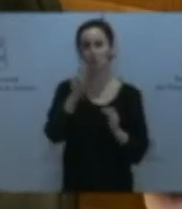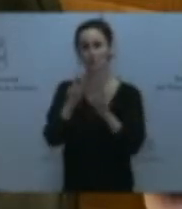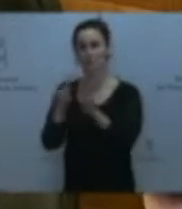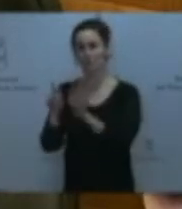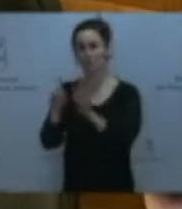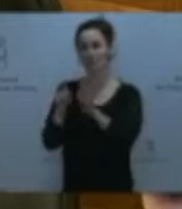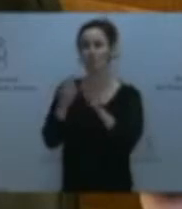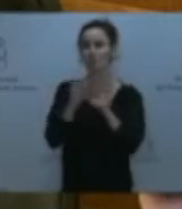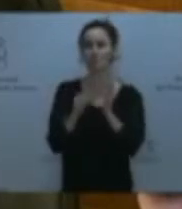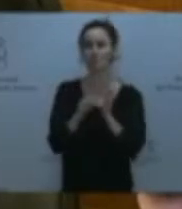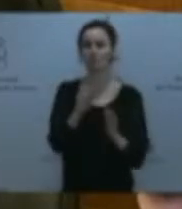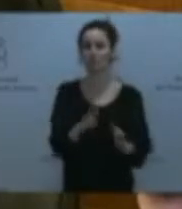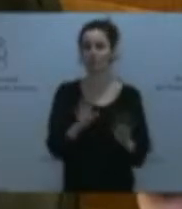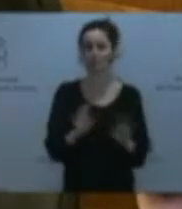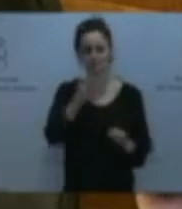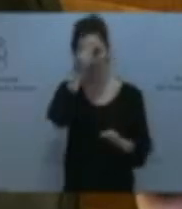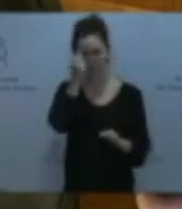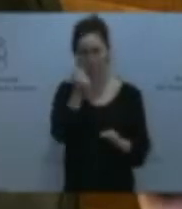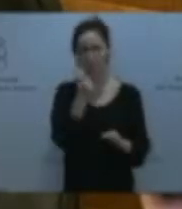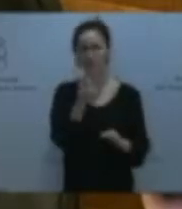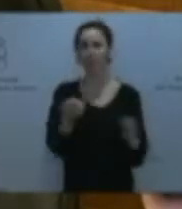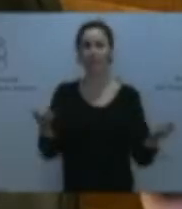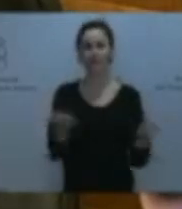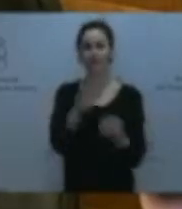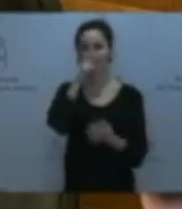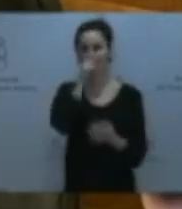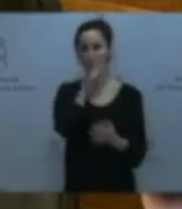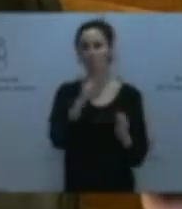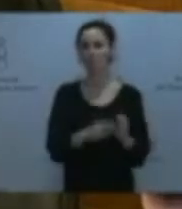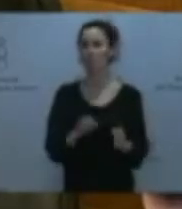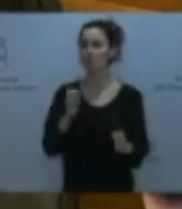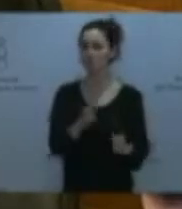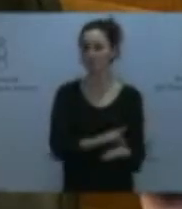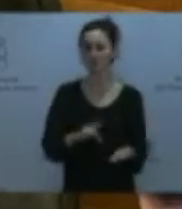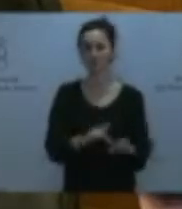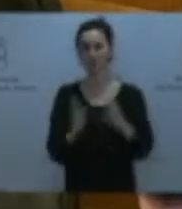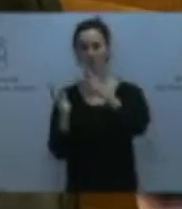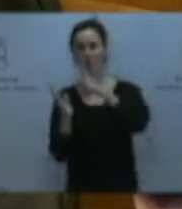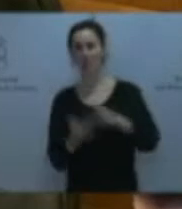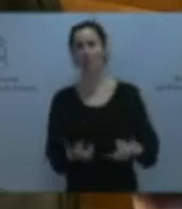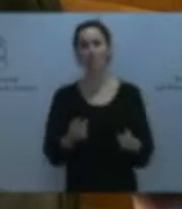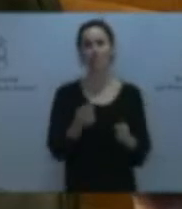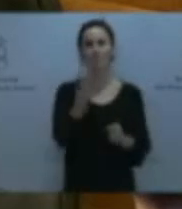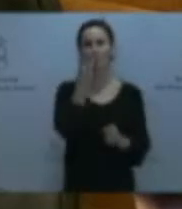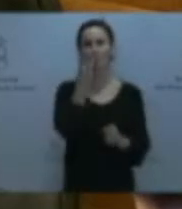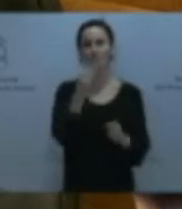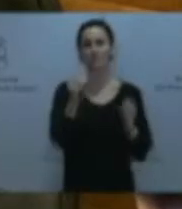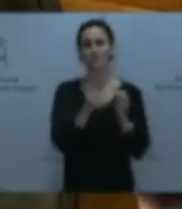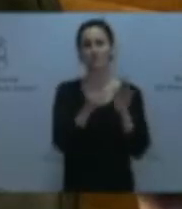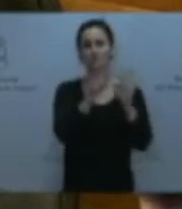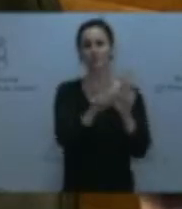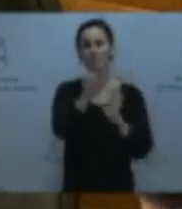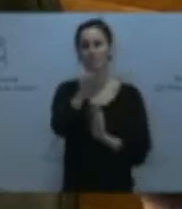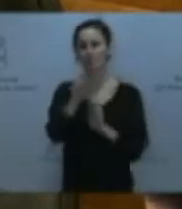2.276 del 2014. Pero se le olvidó mencionar que en el año 2013 el censo era de 3.619